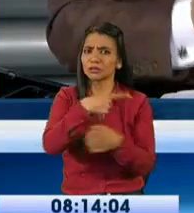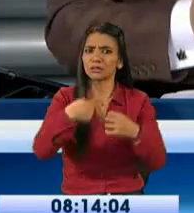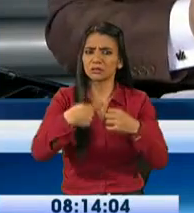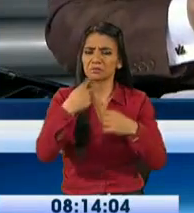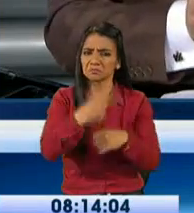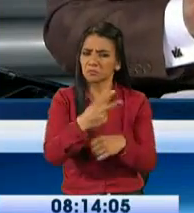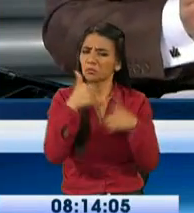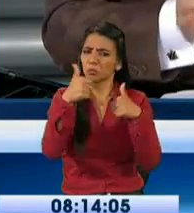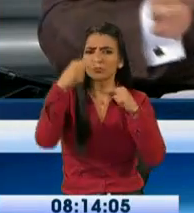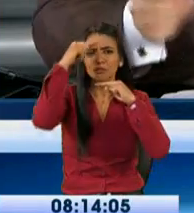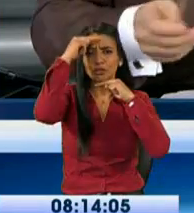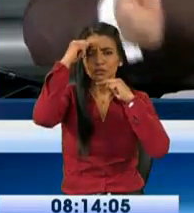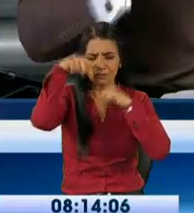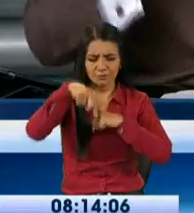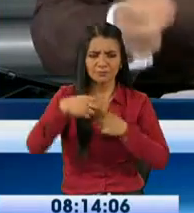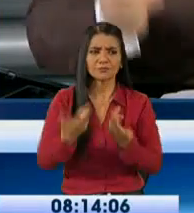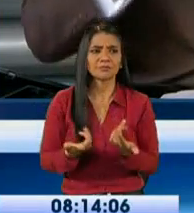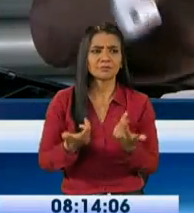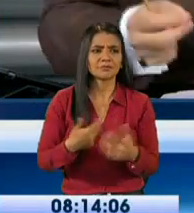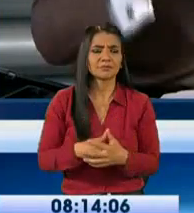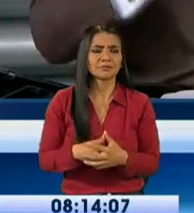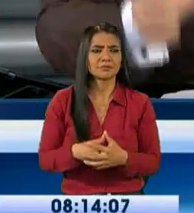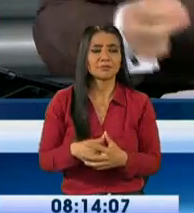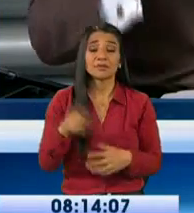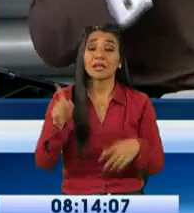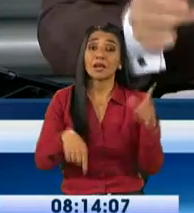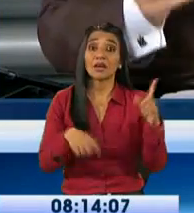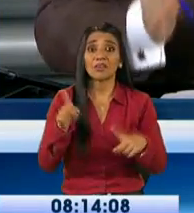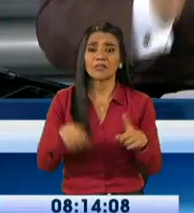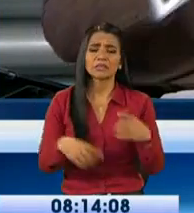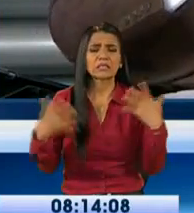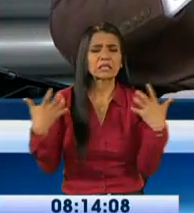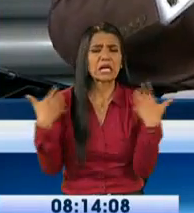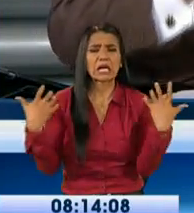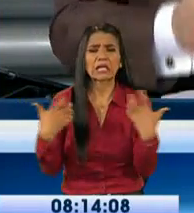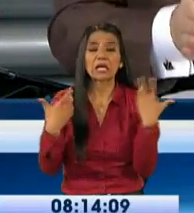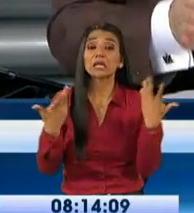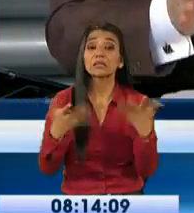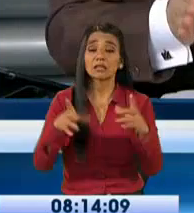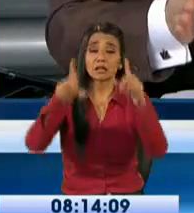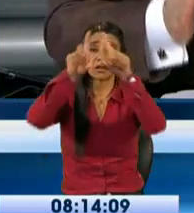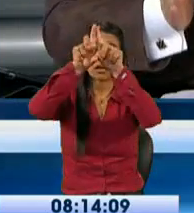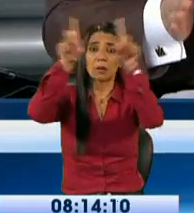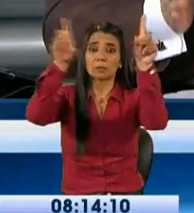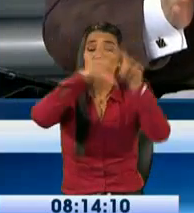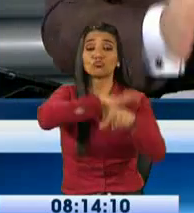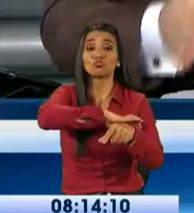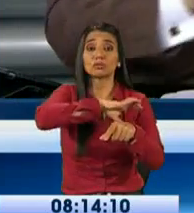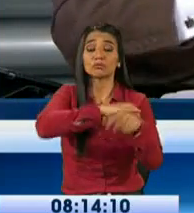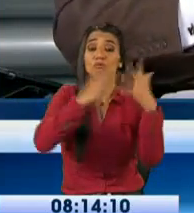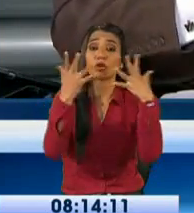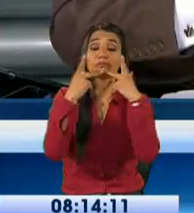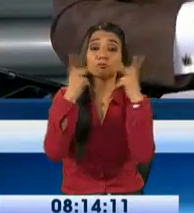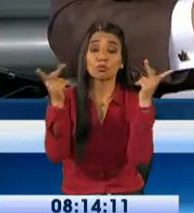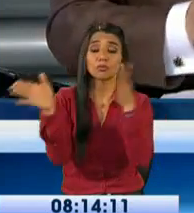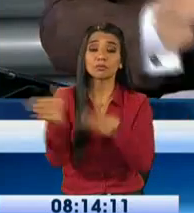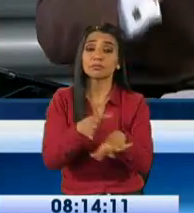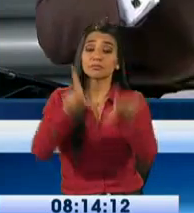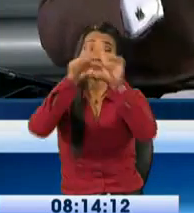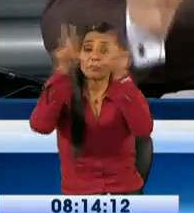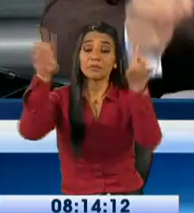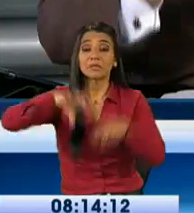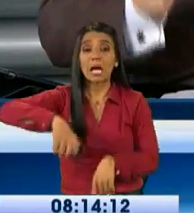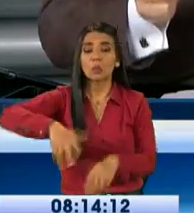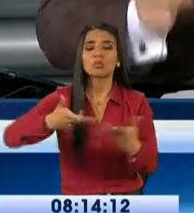para esta parte de la ciudad en la cual muchas veces nosotros nos hemos quejado. La empresa Metropolitana Obras Públicas y la empresa Agua Potable